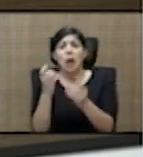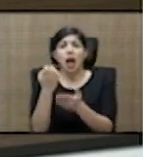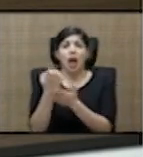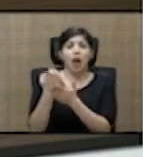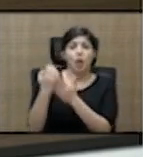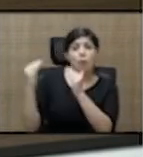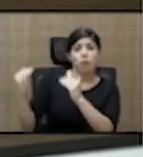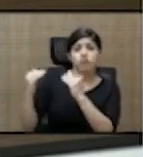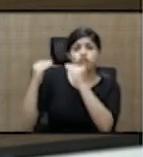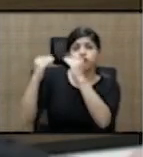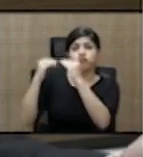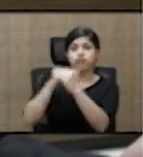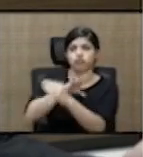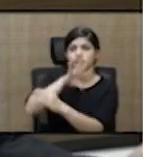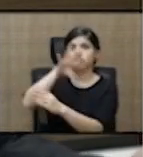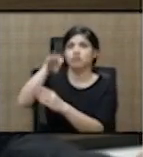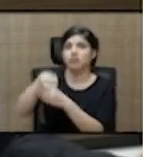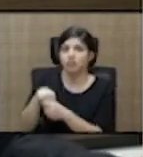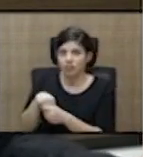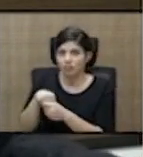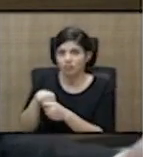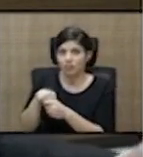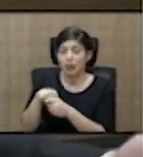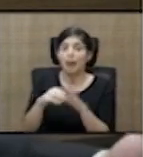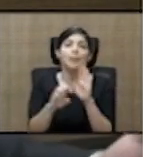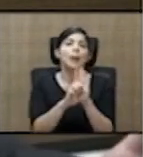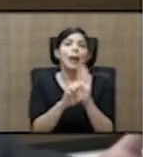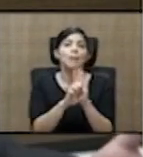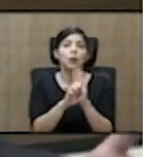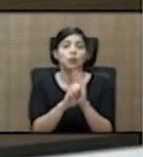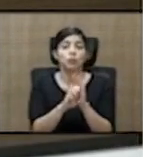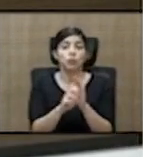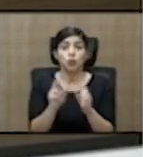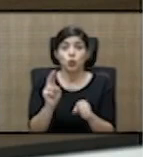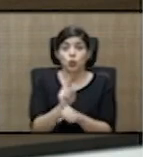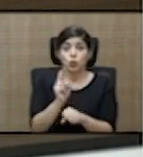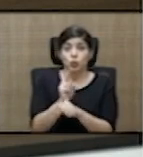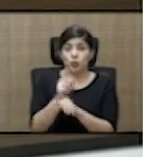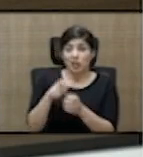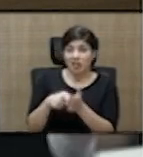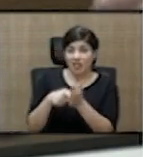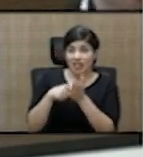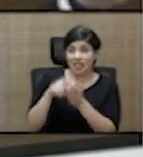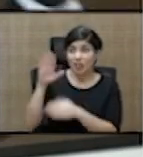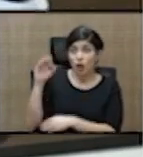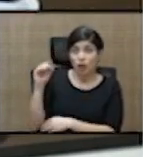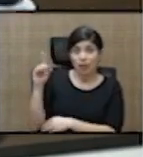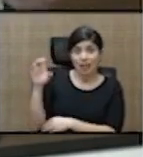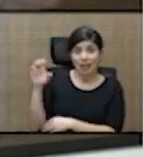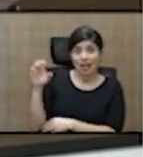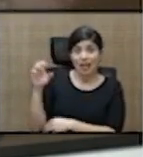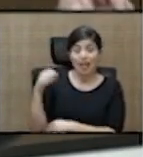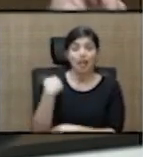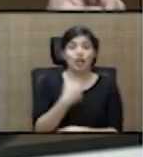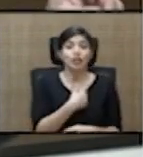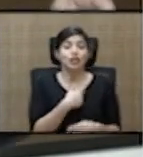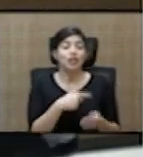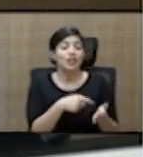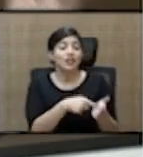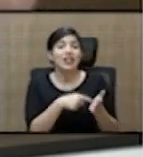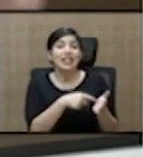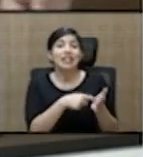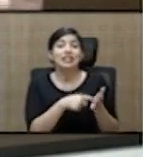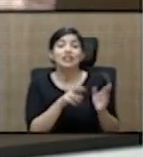segunda prioridad que los ciudadanos reiteradamente señalan en los diferentes estudios de opinión pública. Entonces creo que hay altos y